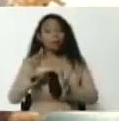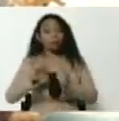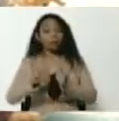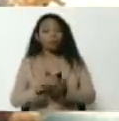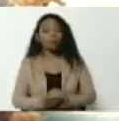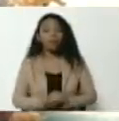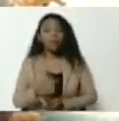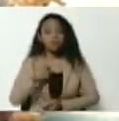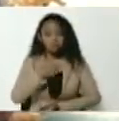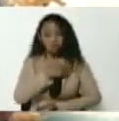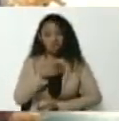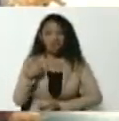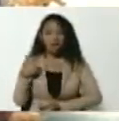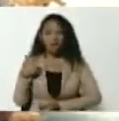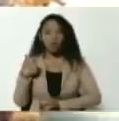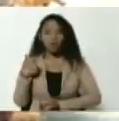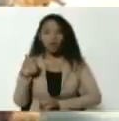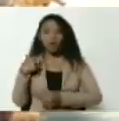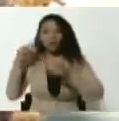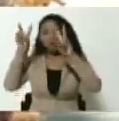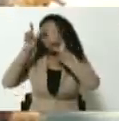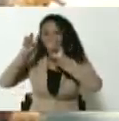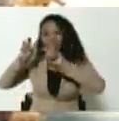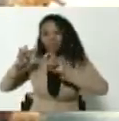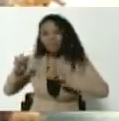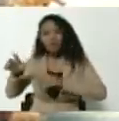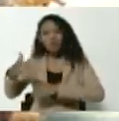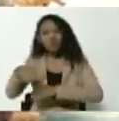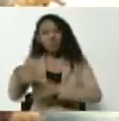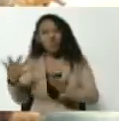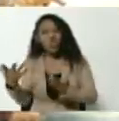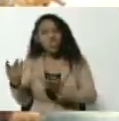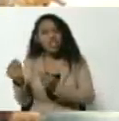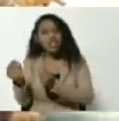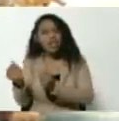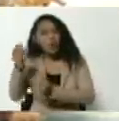Y yo quisiera que se investigara de dónde saca plata Leopoldo López.